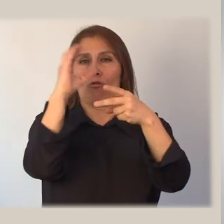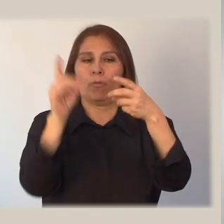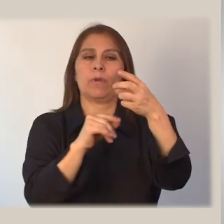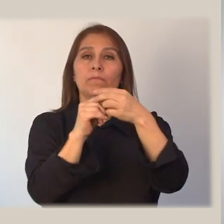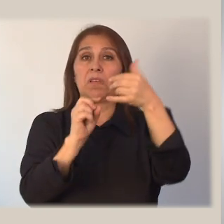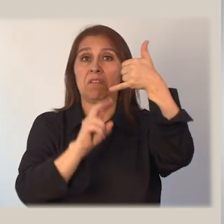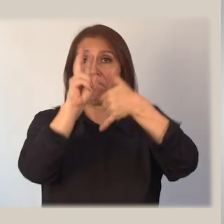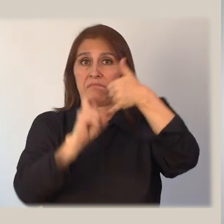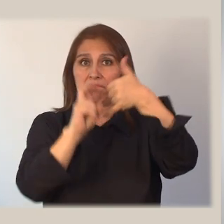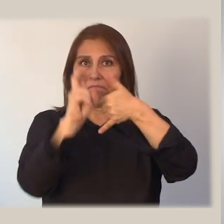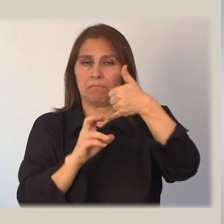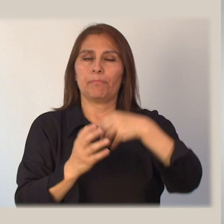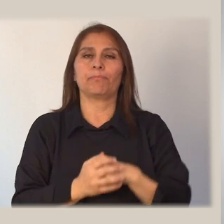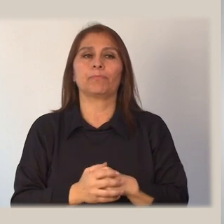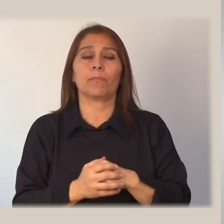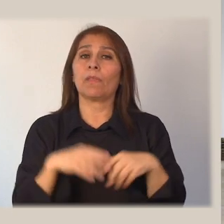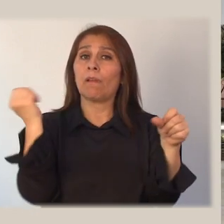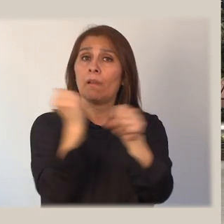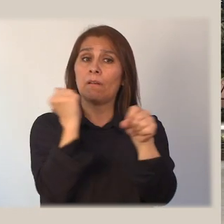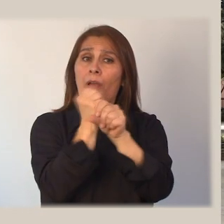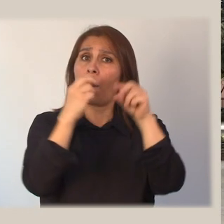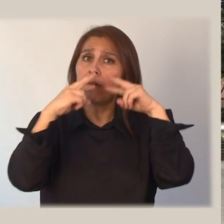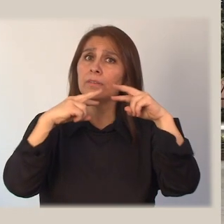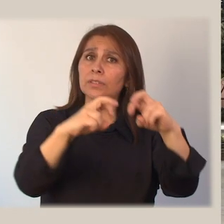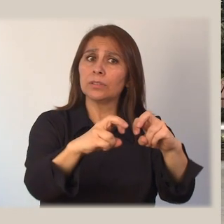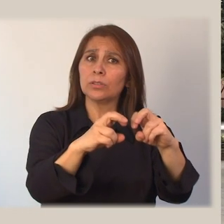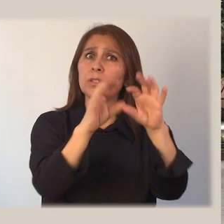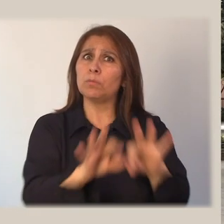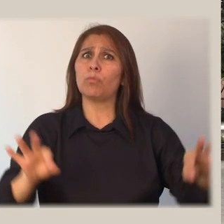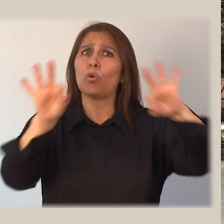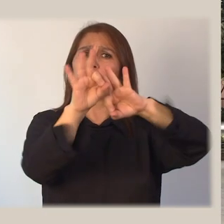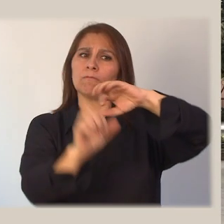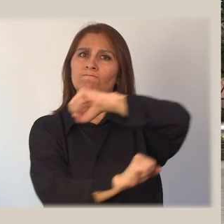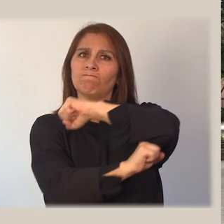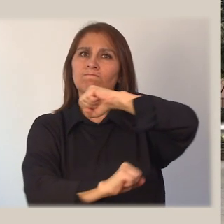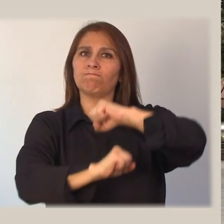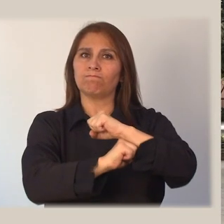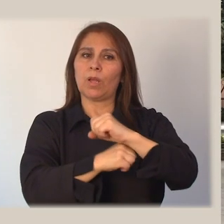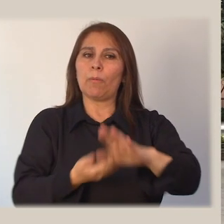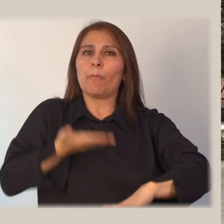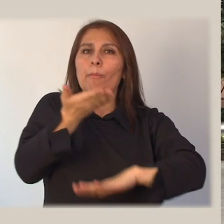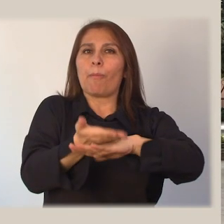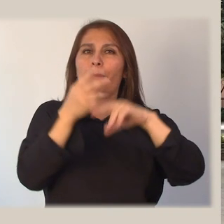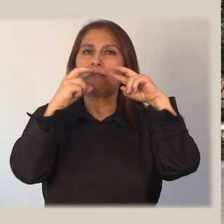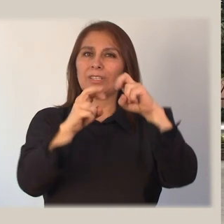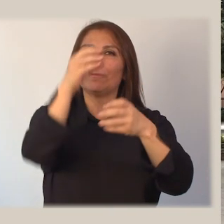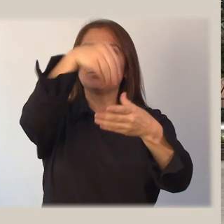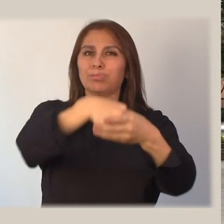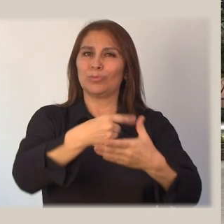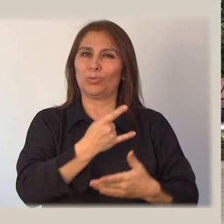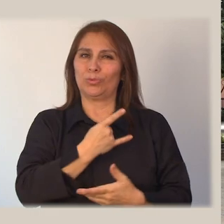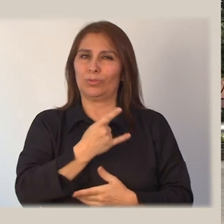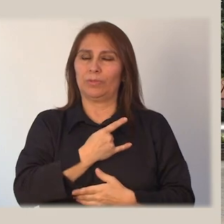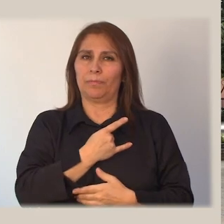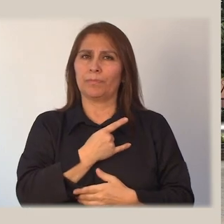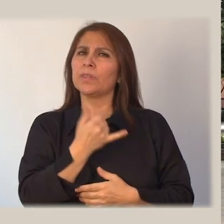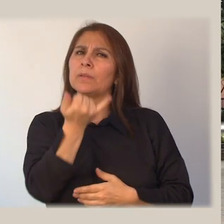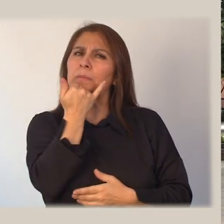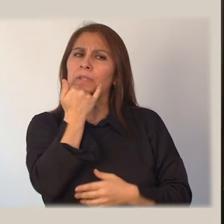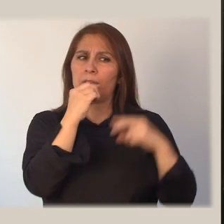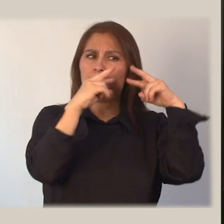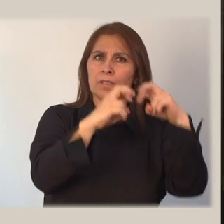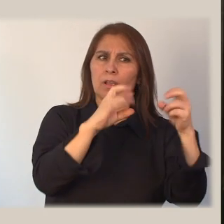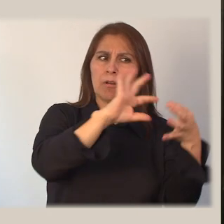mantuvieron vigentes en estos índices. La formación en investigación es uno de los pilares fundamentales de la propuesta investigativa de la